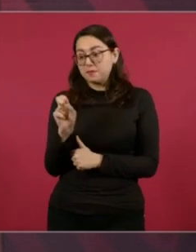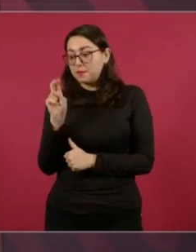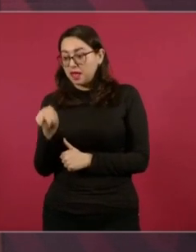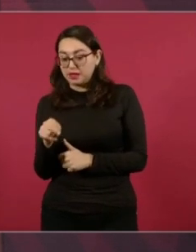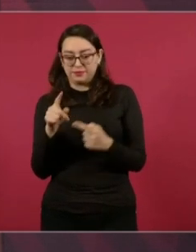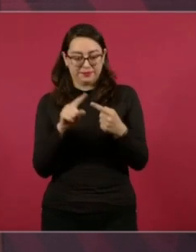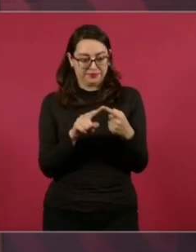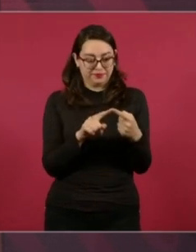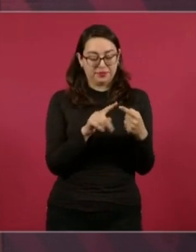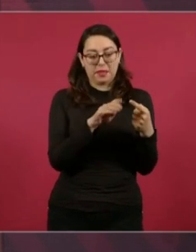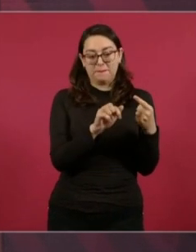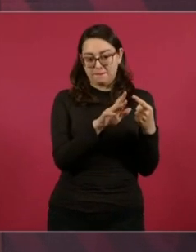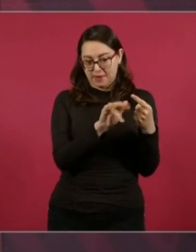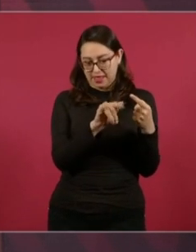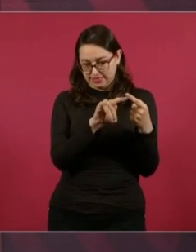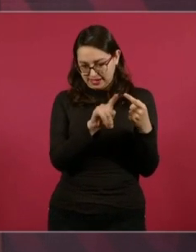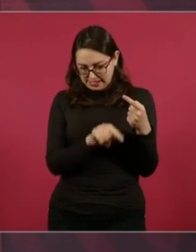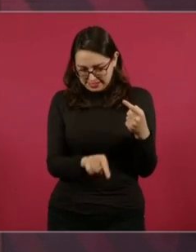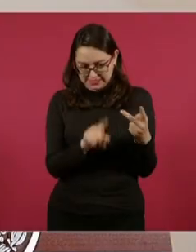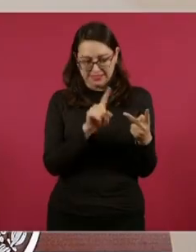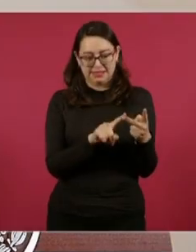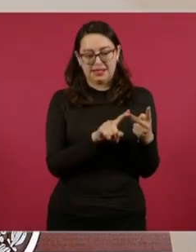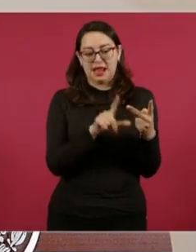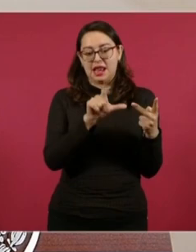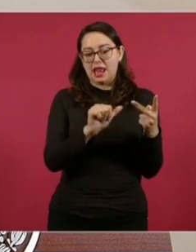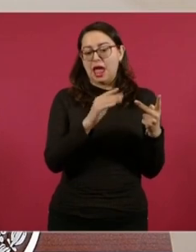ya se inscribieron.